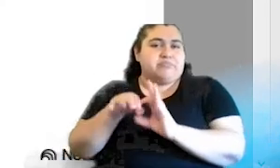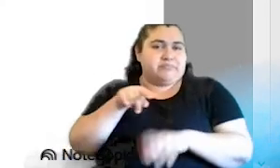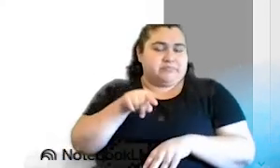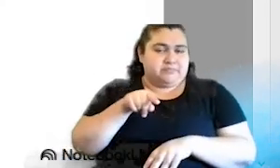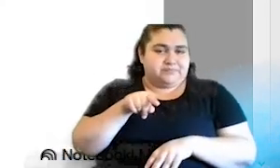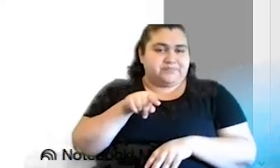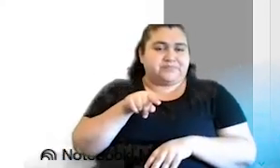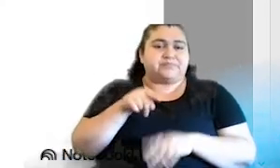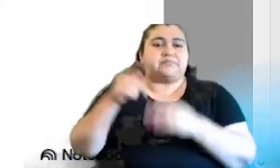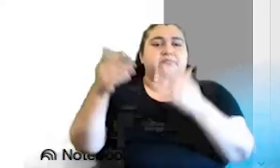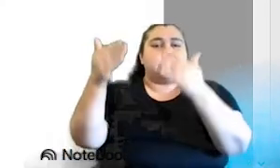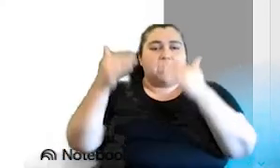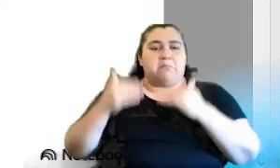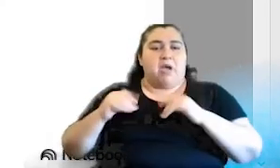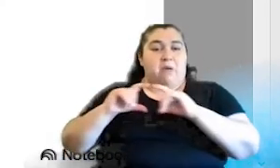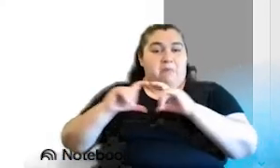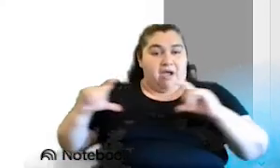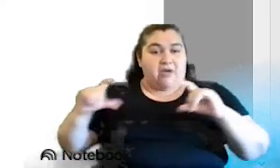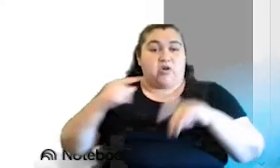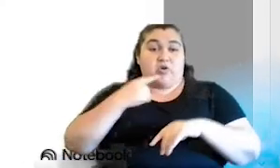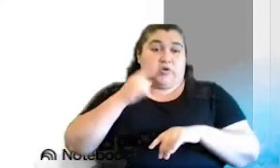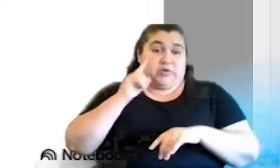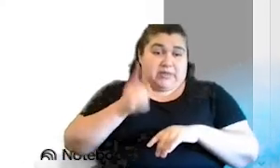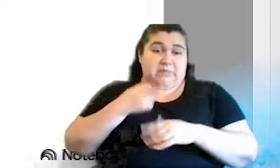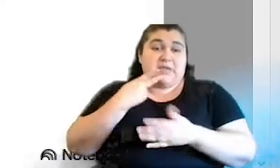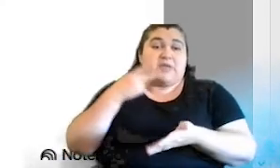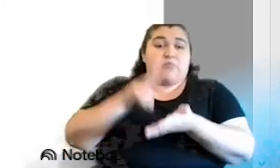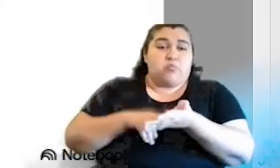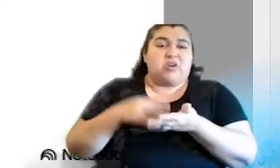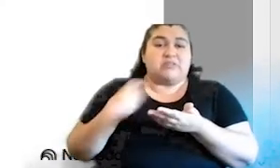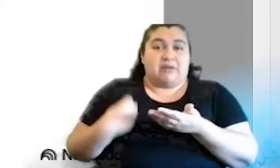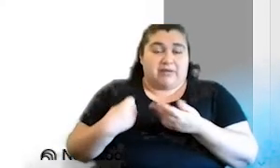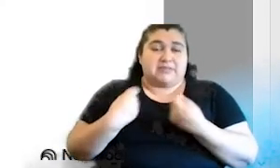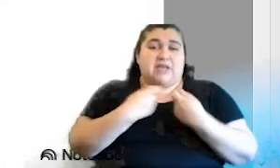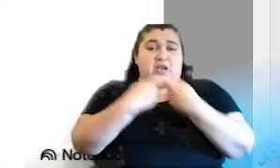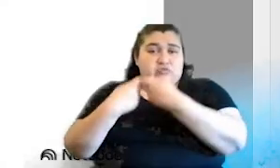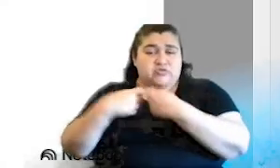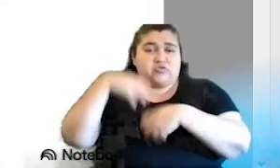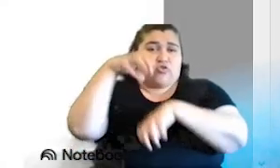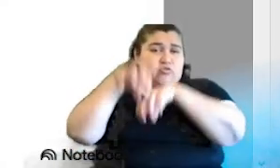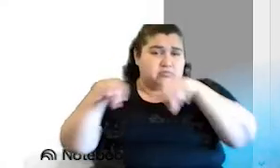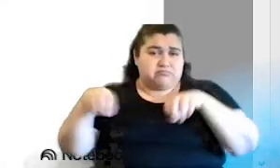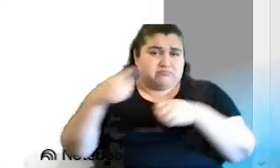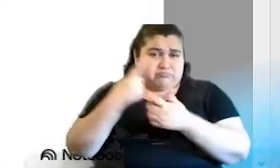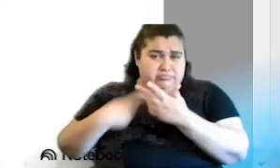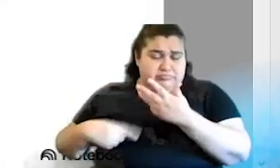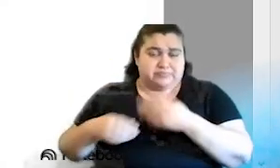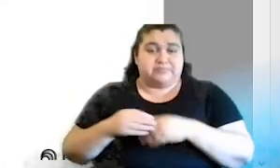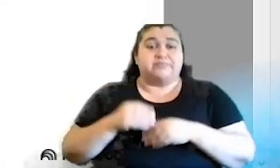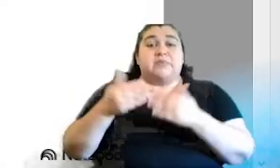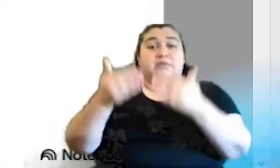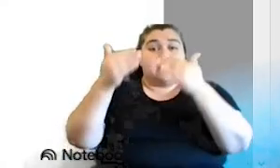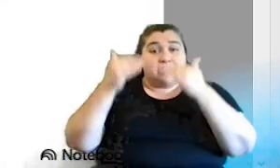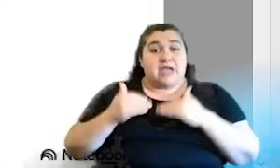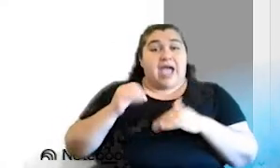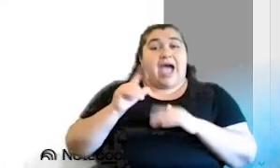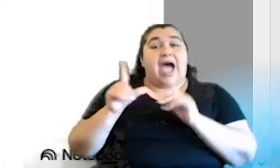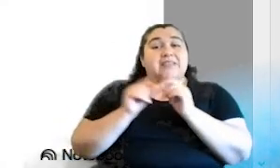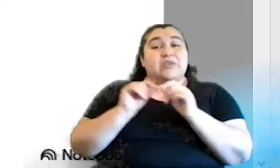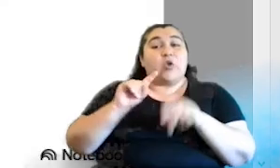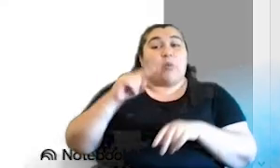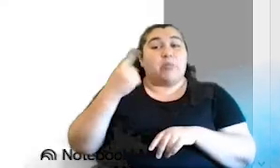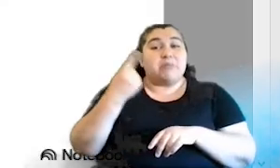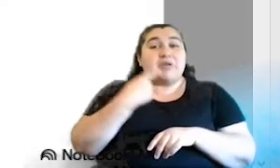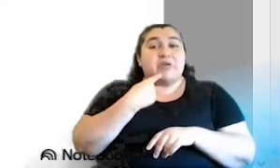más abajo dice que también quedan alcanzados por el impuesto las sucesiones indivisas. Y en el último párrafo del artículo primero establece que